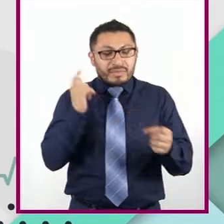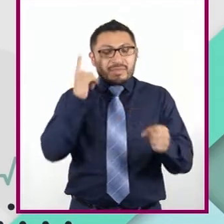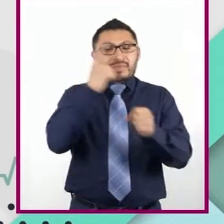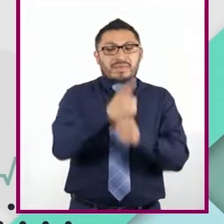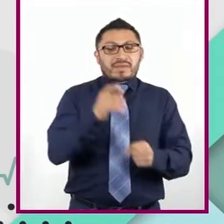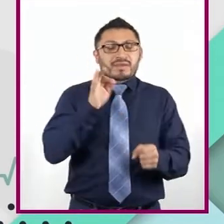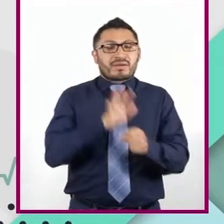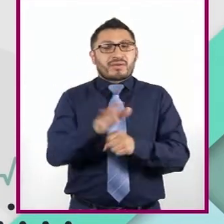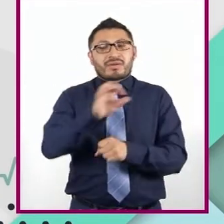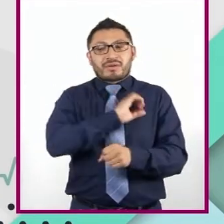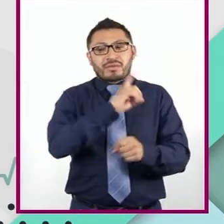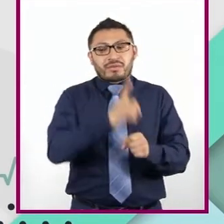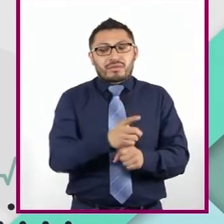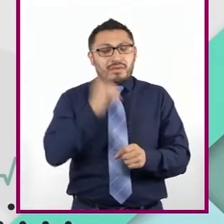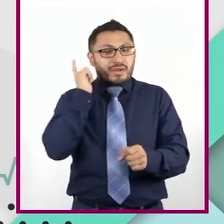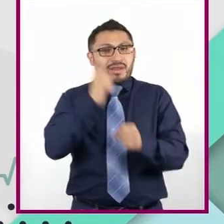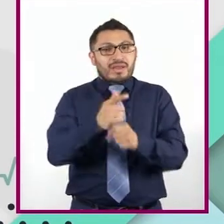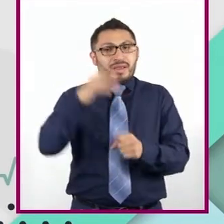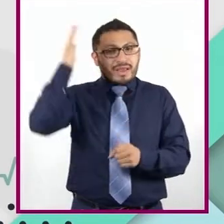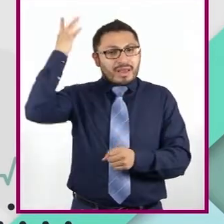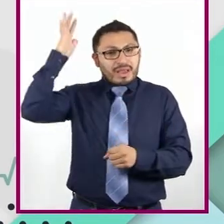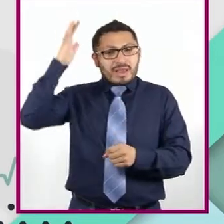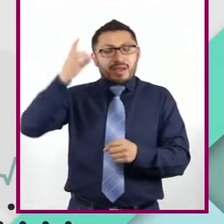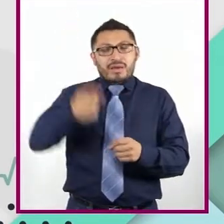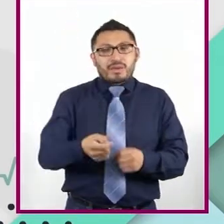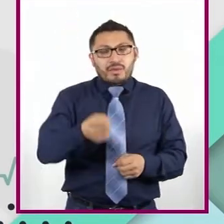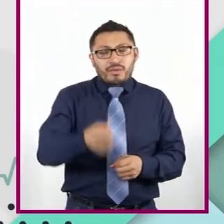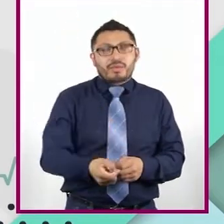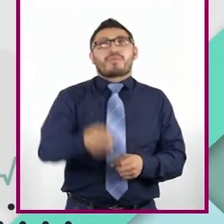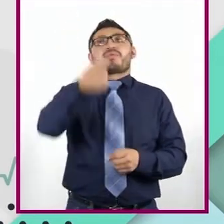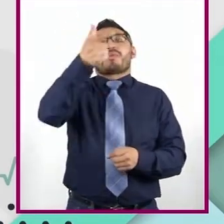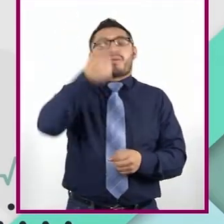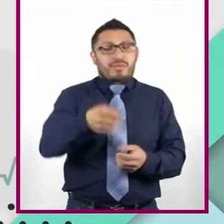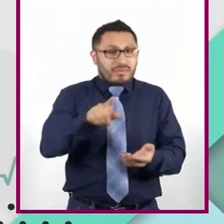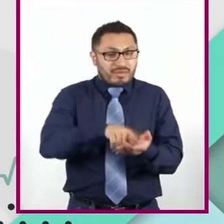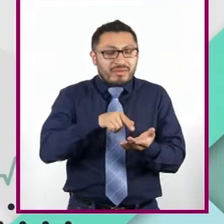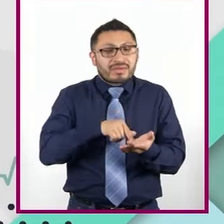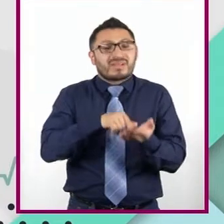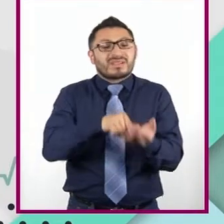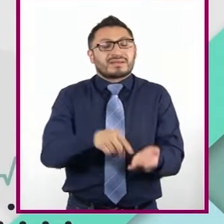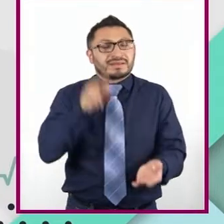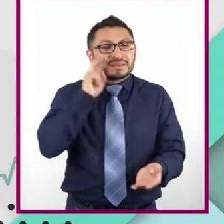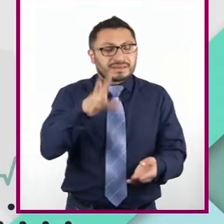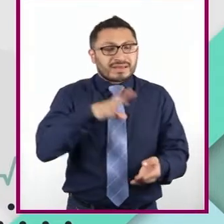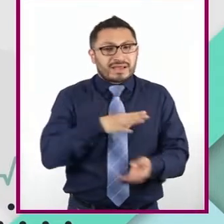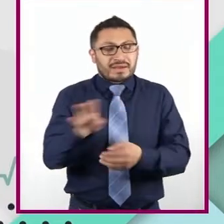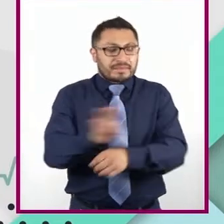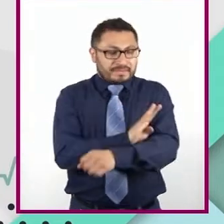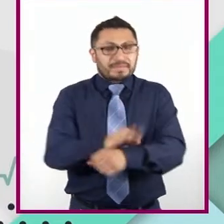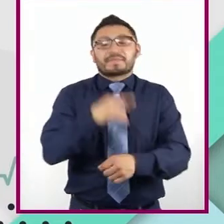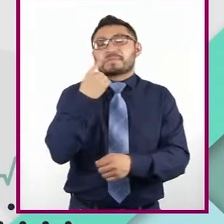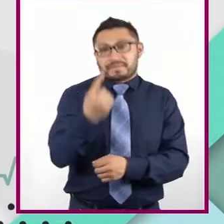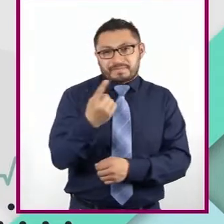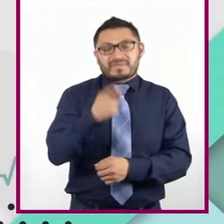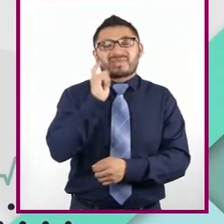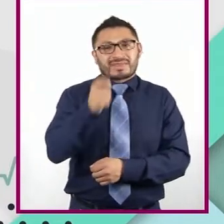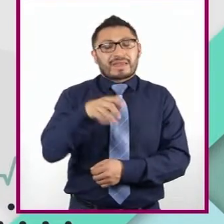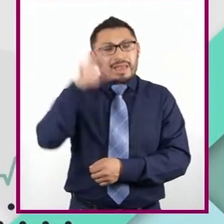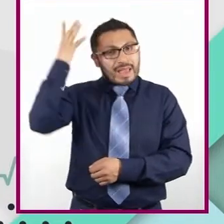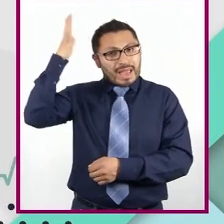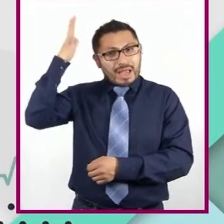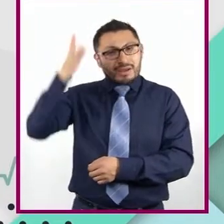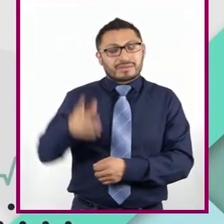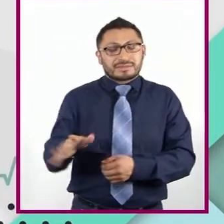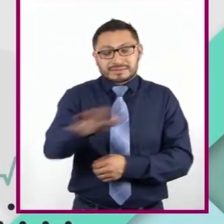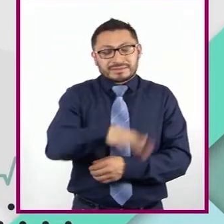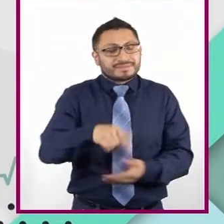la probabilidad de obtener sol al lanzar una moneda, vemos que hay un evento favorable que es sol en el